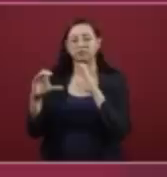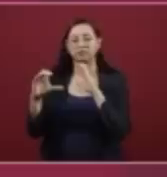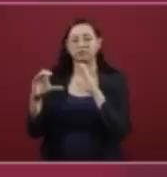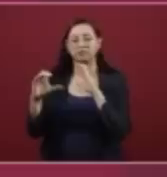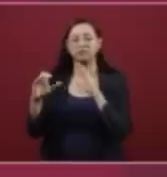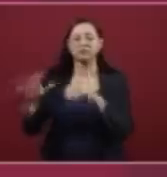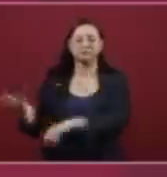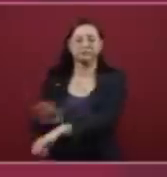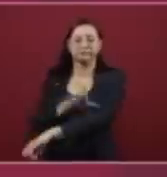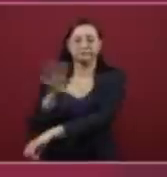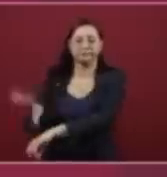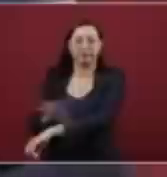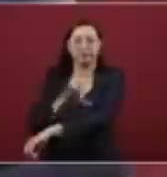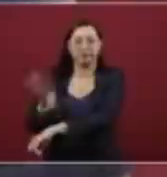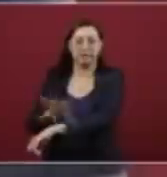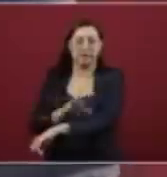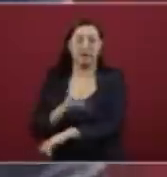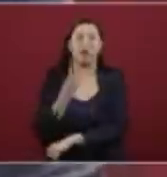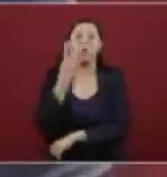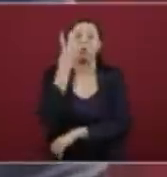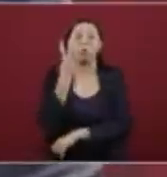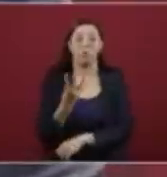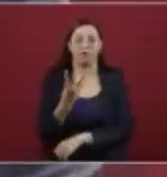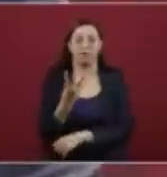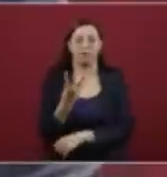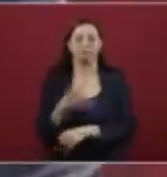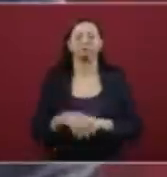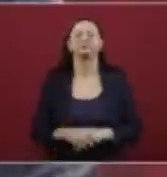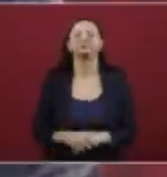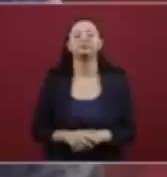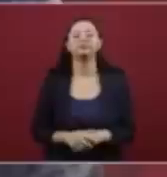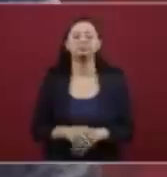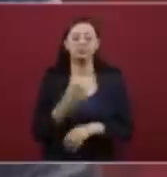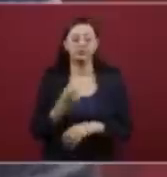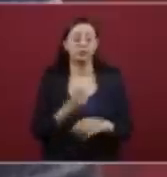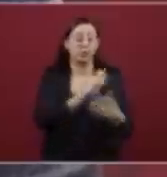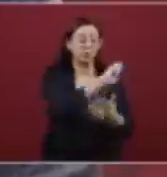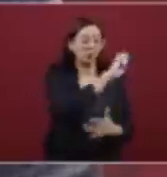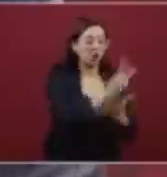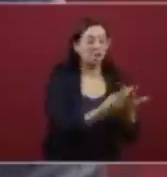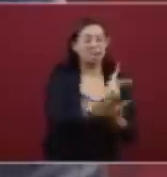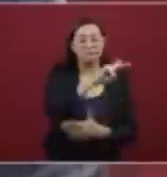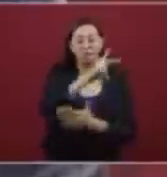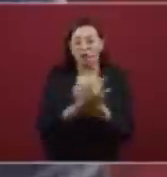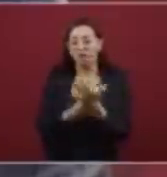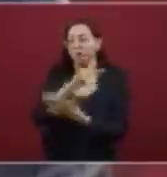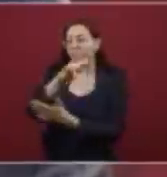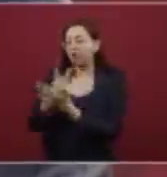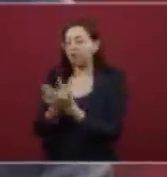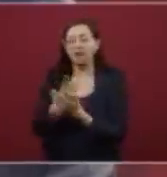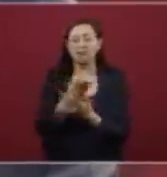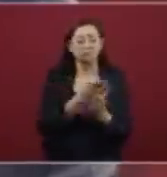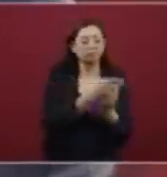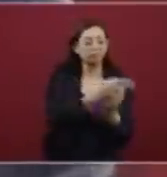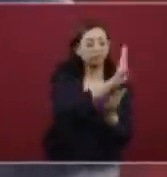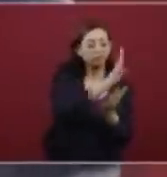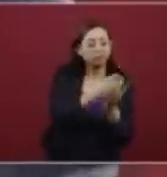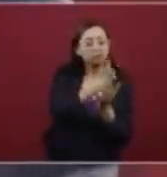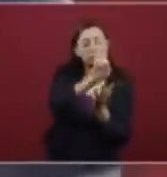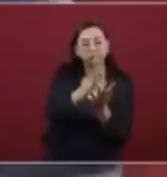sector energético. Entonces vamos a ver programa por programa, avances en